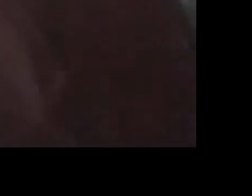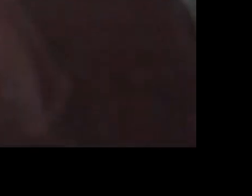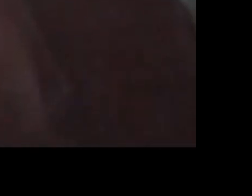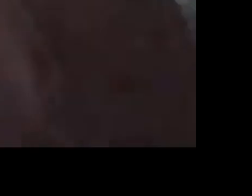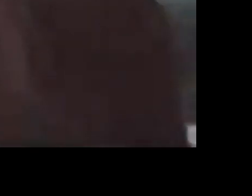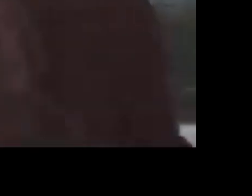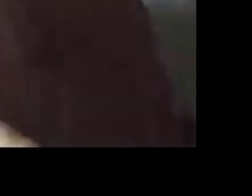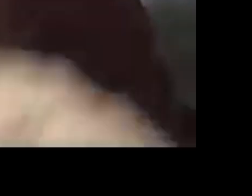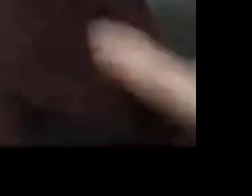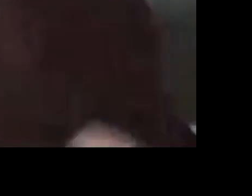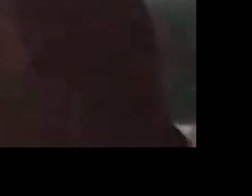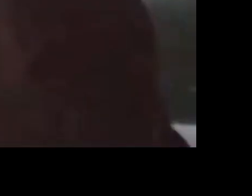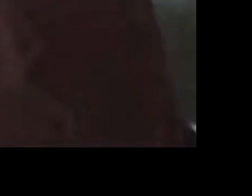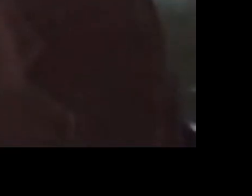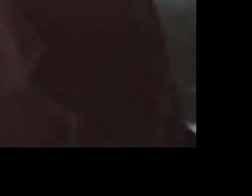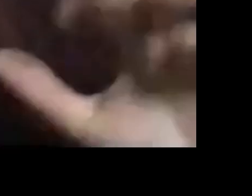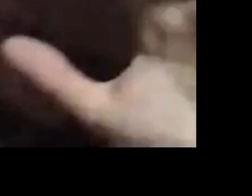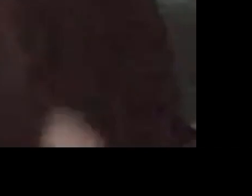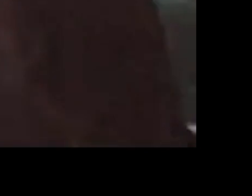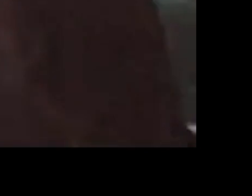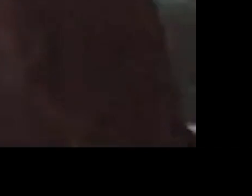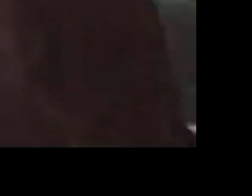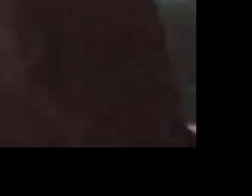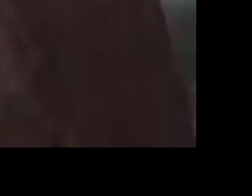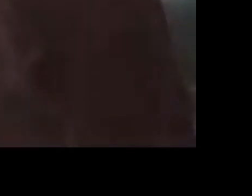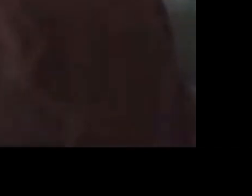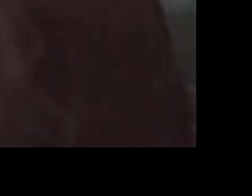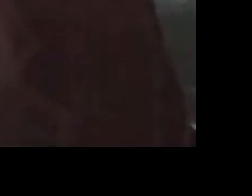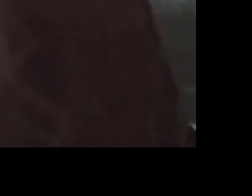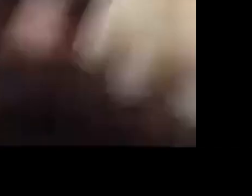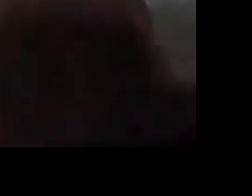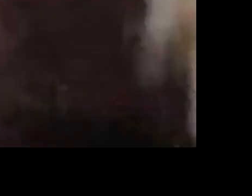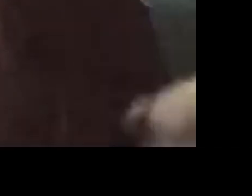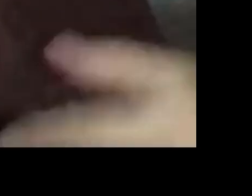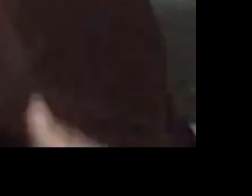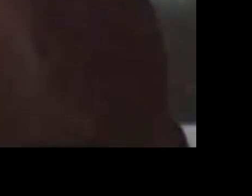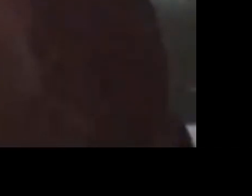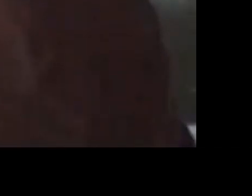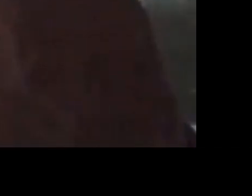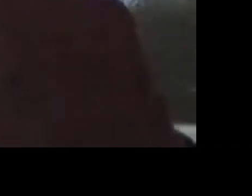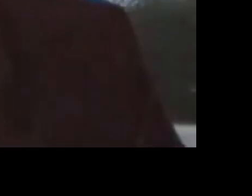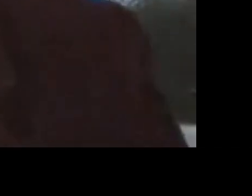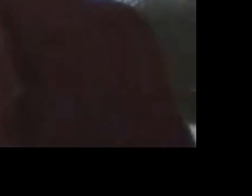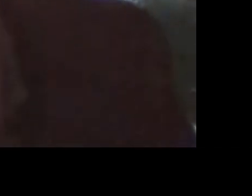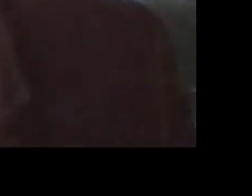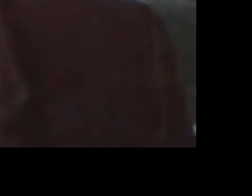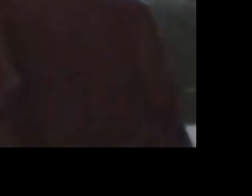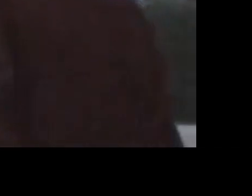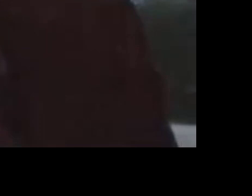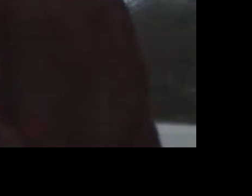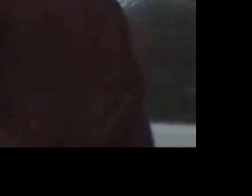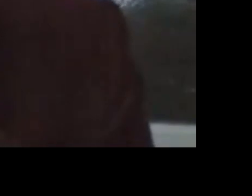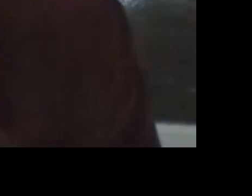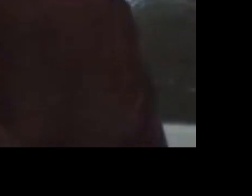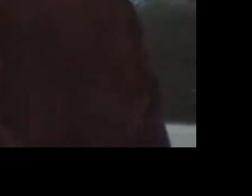UIF va o debería terminar empapelada de ROS por este tipo de operaciones. Por supuesto, cada uno que realiza un blanqueo o